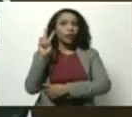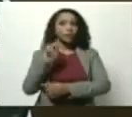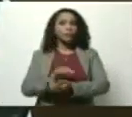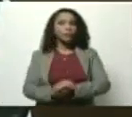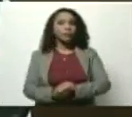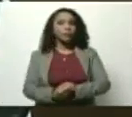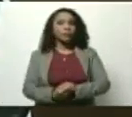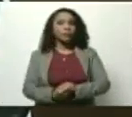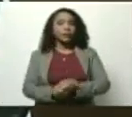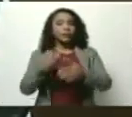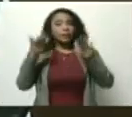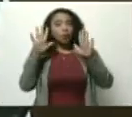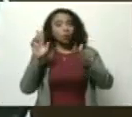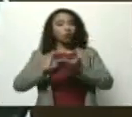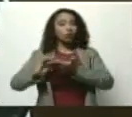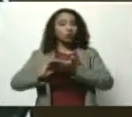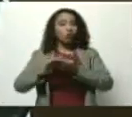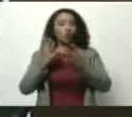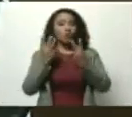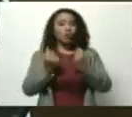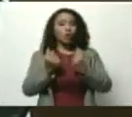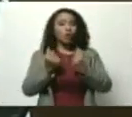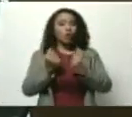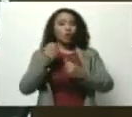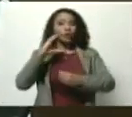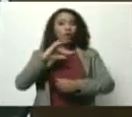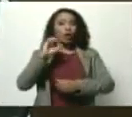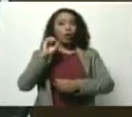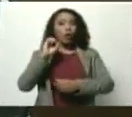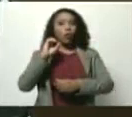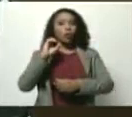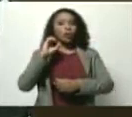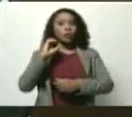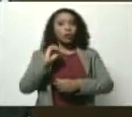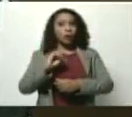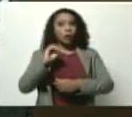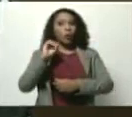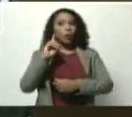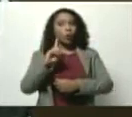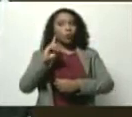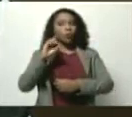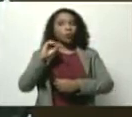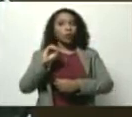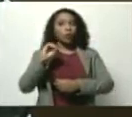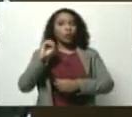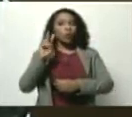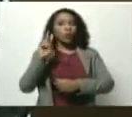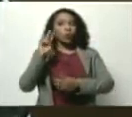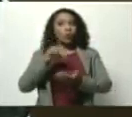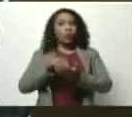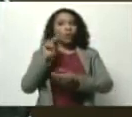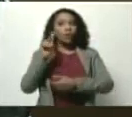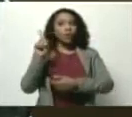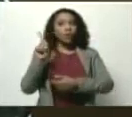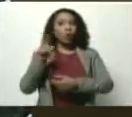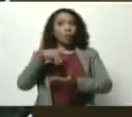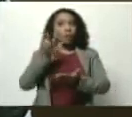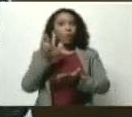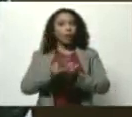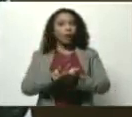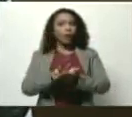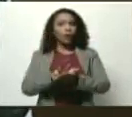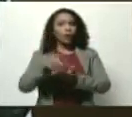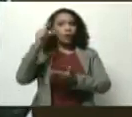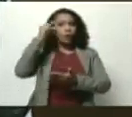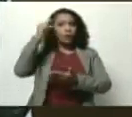según resolución un número de 103 2001 2000 21 01 aprobada en